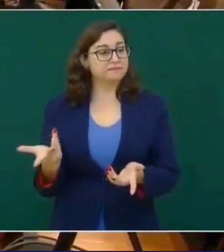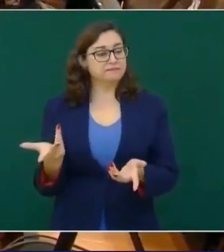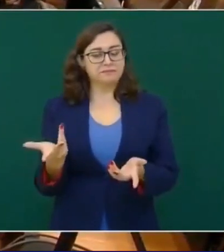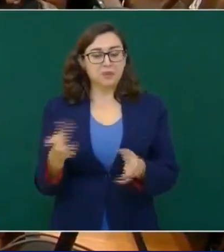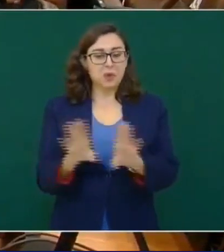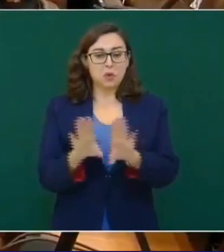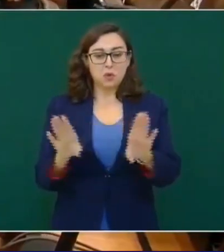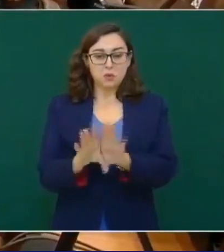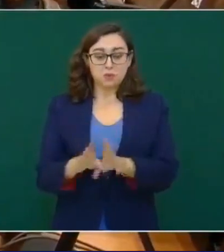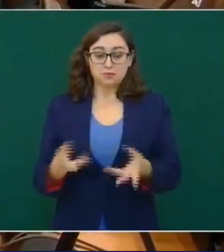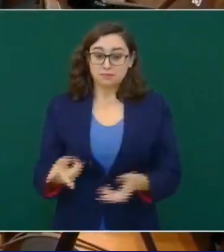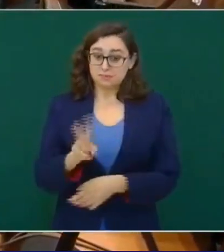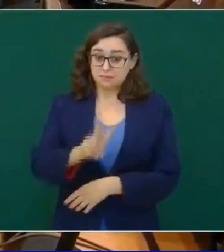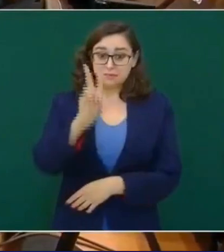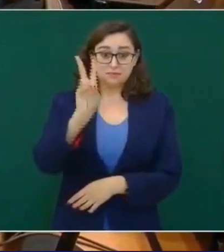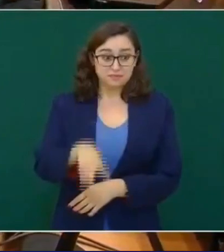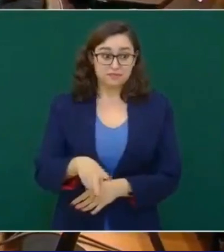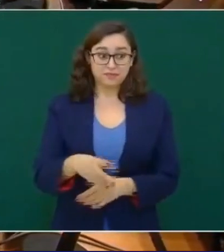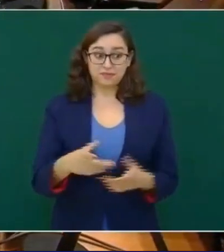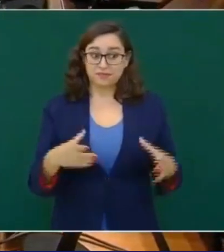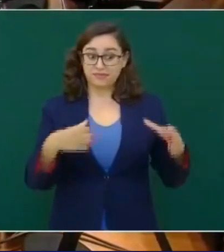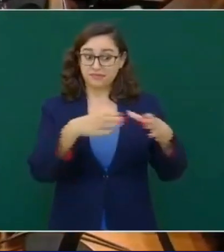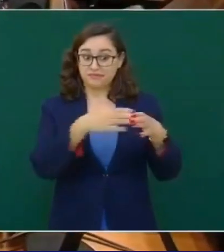de clasista y de absurdo